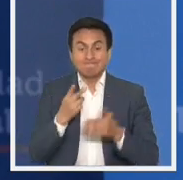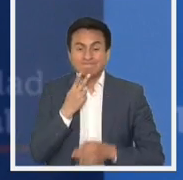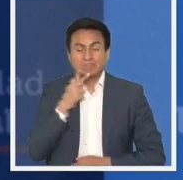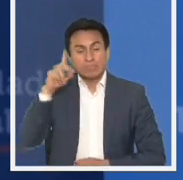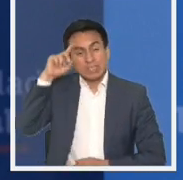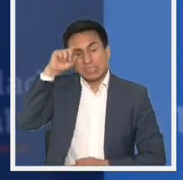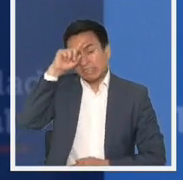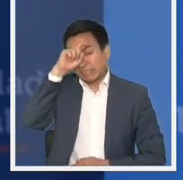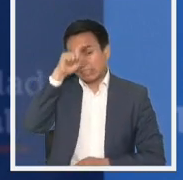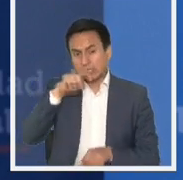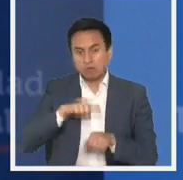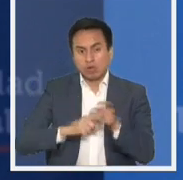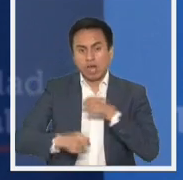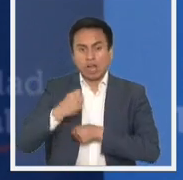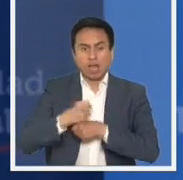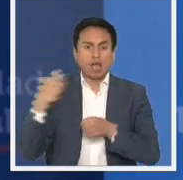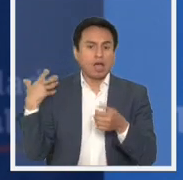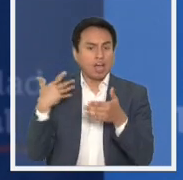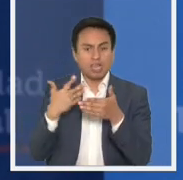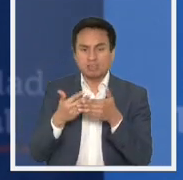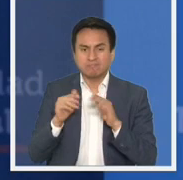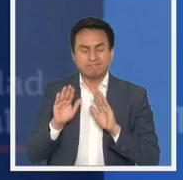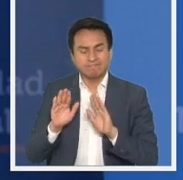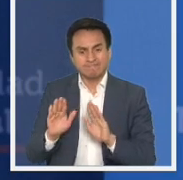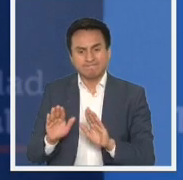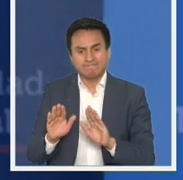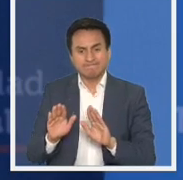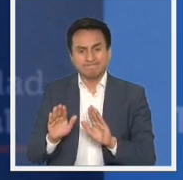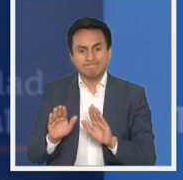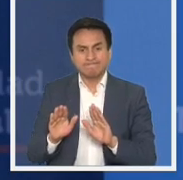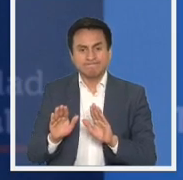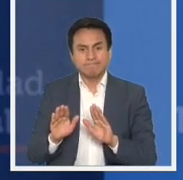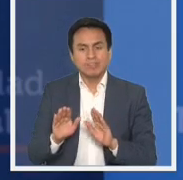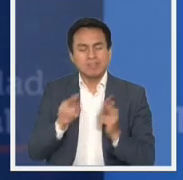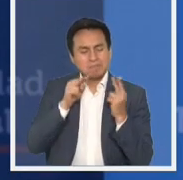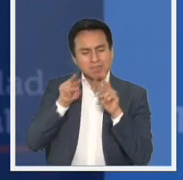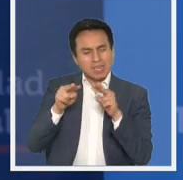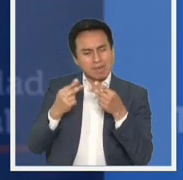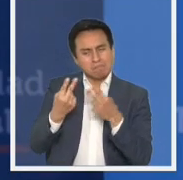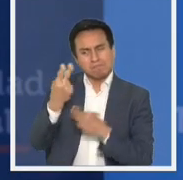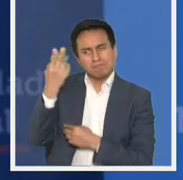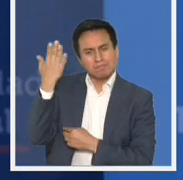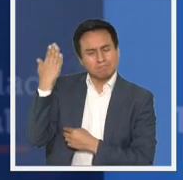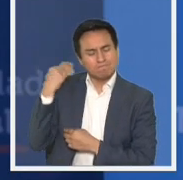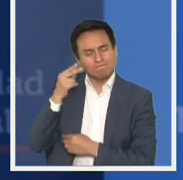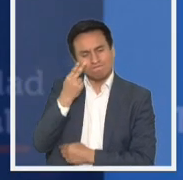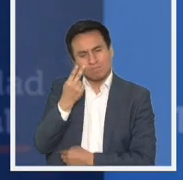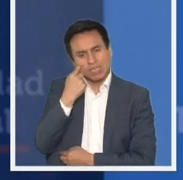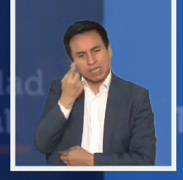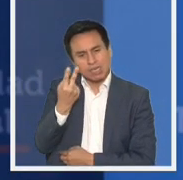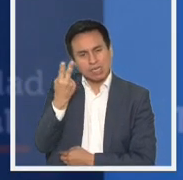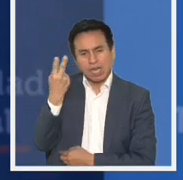difíciles en los últimos años y cuando uno mira en retrospectiva